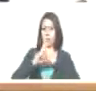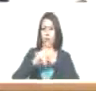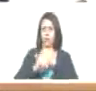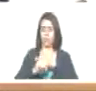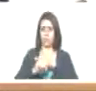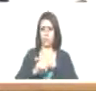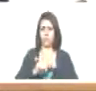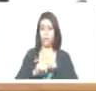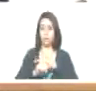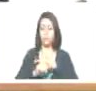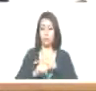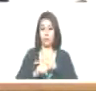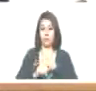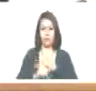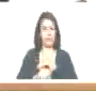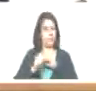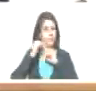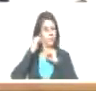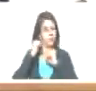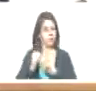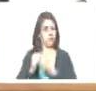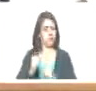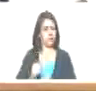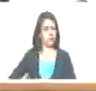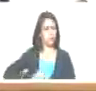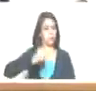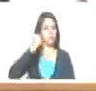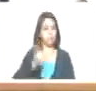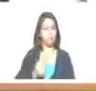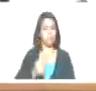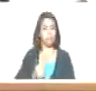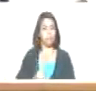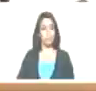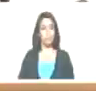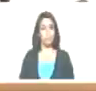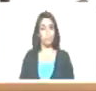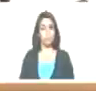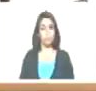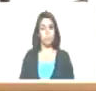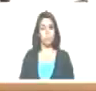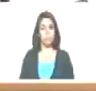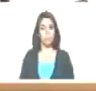ser tercos, porque eso es lo que nos diferencia de ellos.